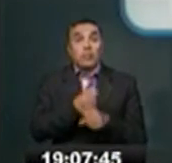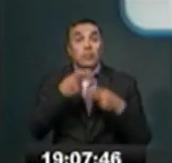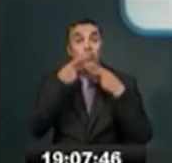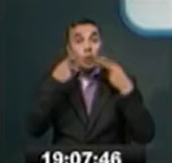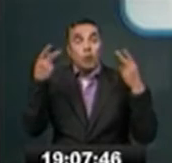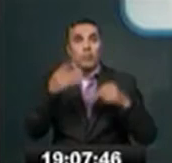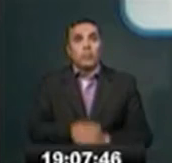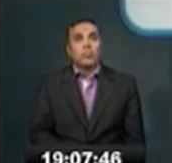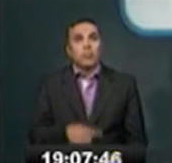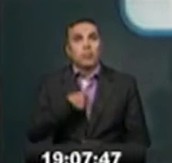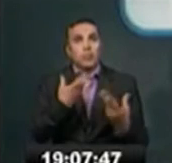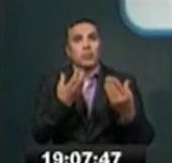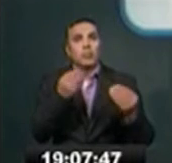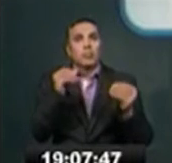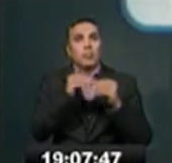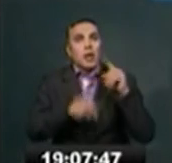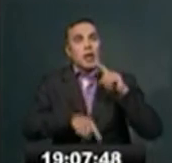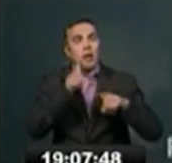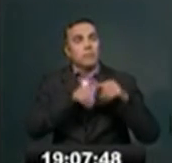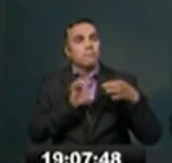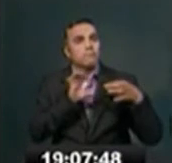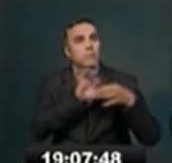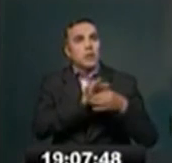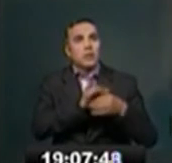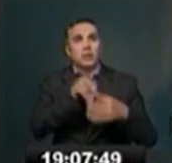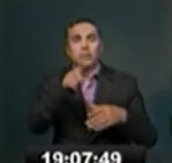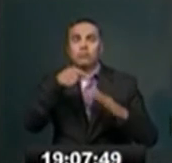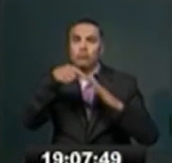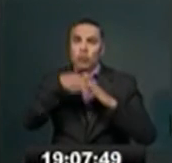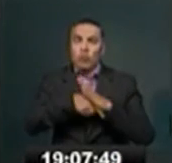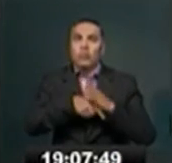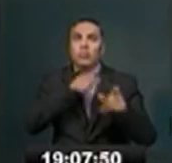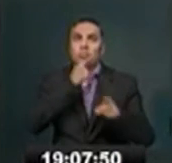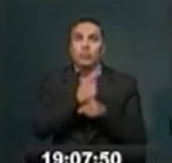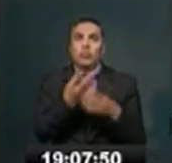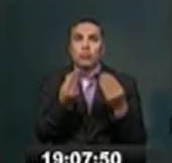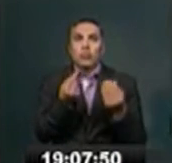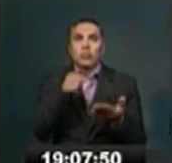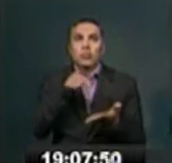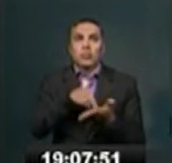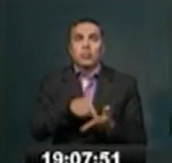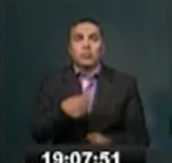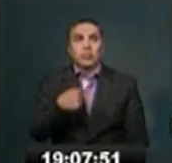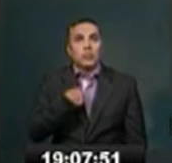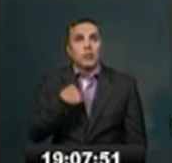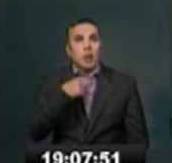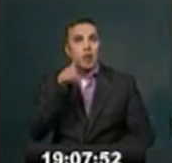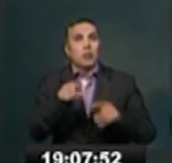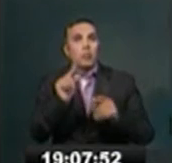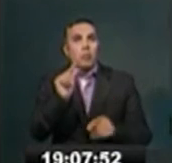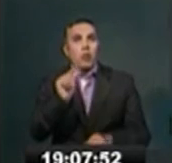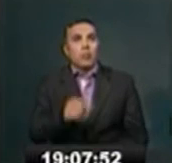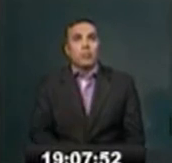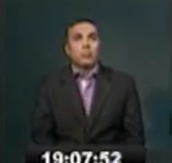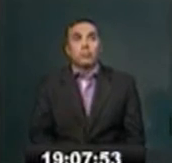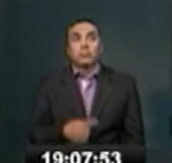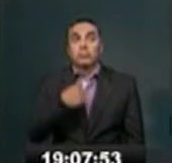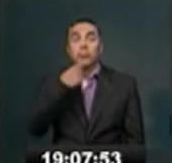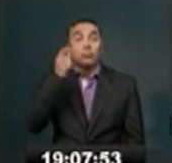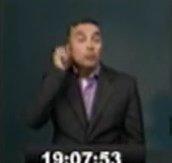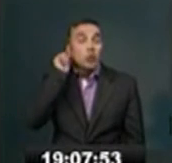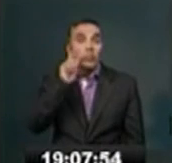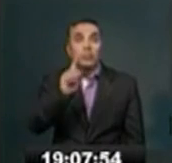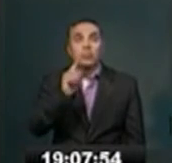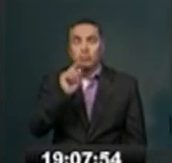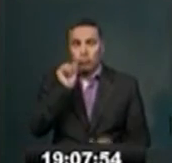públicos, quisiera tenerlos como amigos, de esos profundos y de larga data, de esos que tengo algunos pocos. Martínez responde: